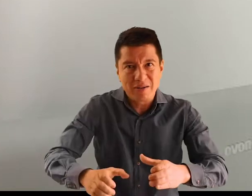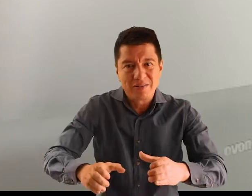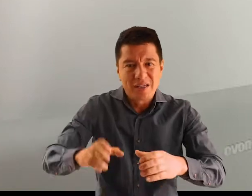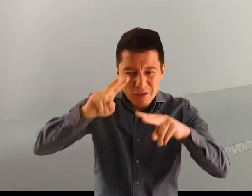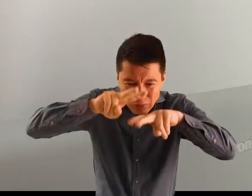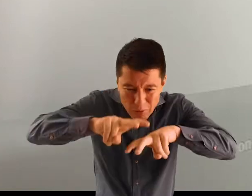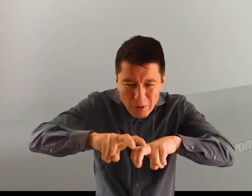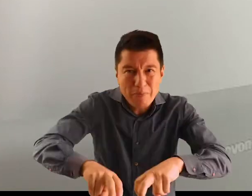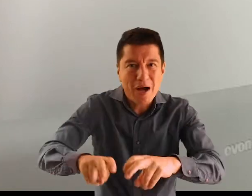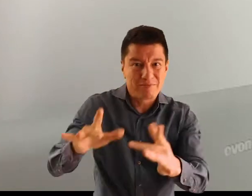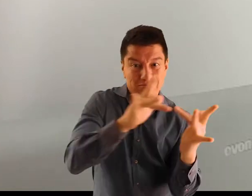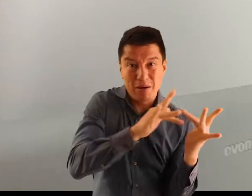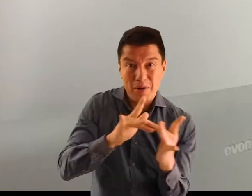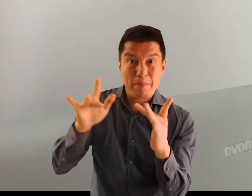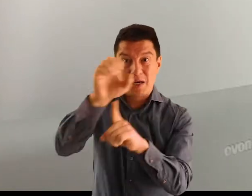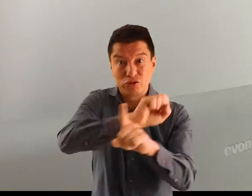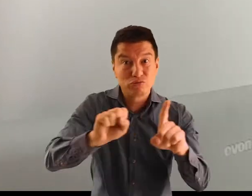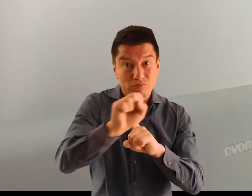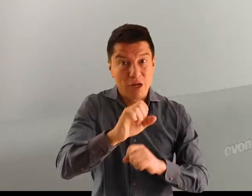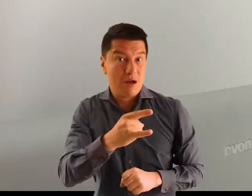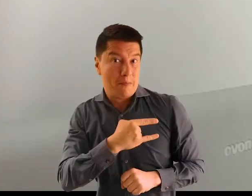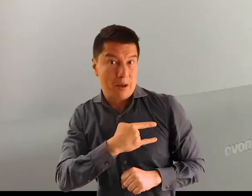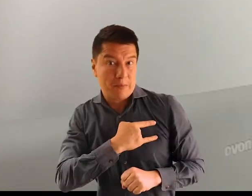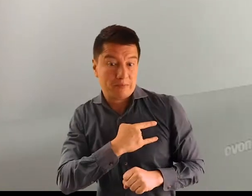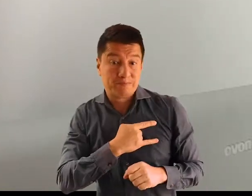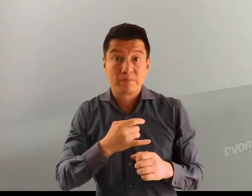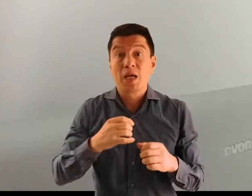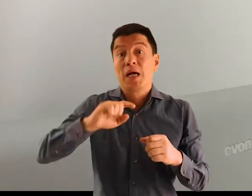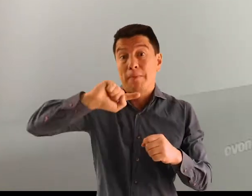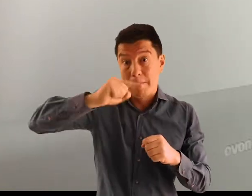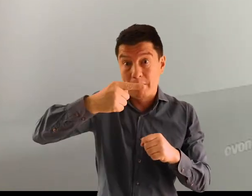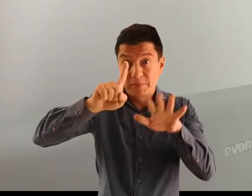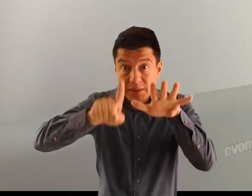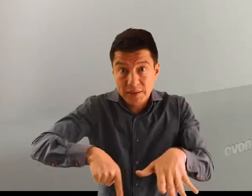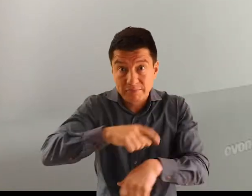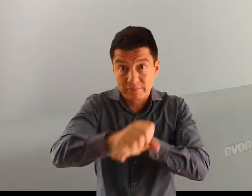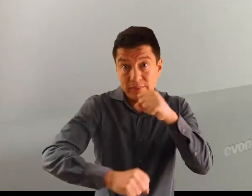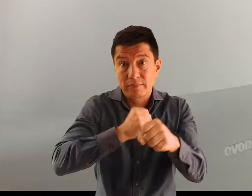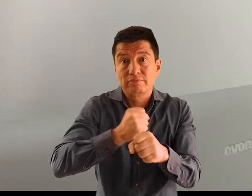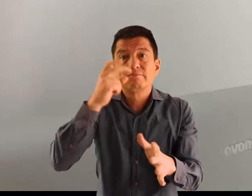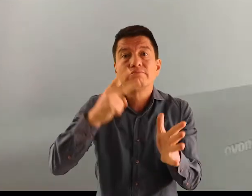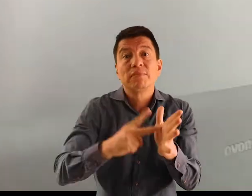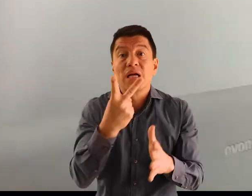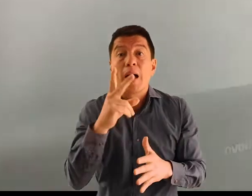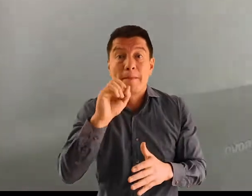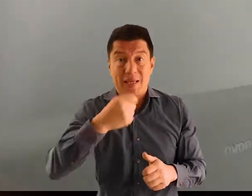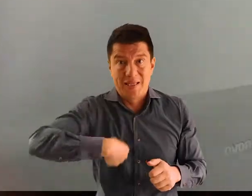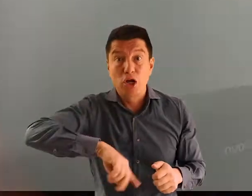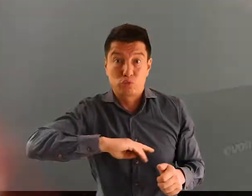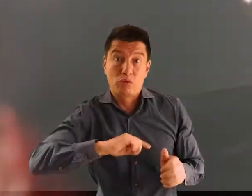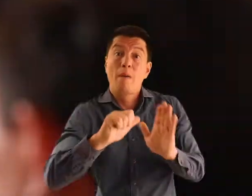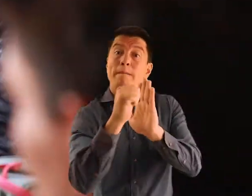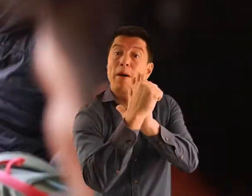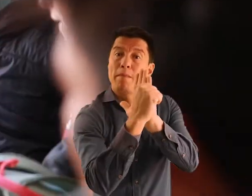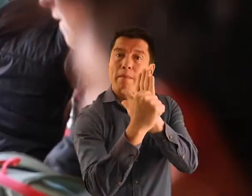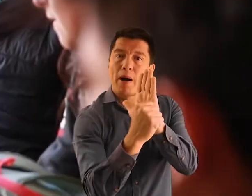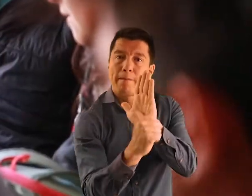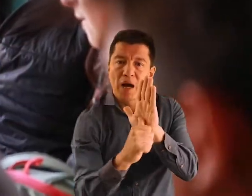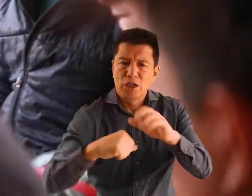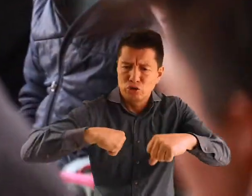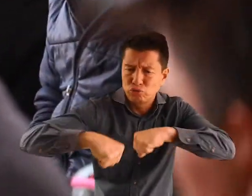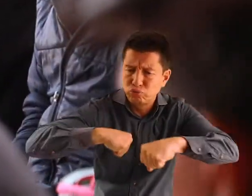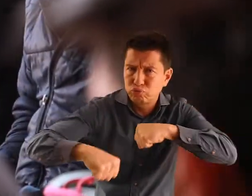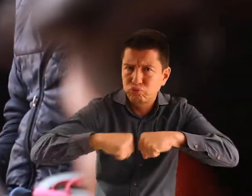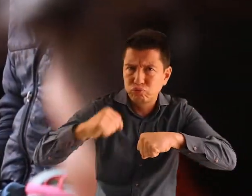social universitaria. Durante este primer periodo académico del año 2020, el programa estuvo marcado por una gestión académica